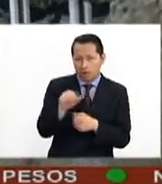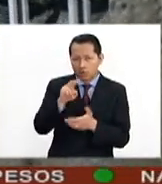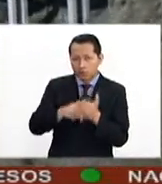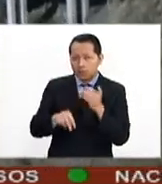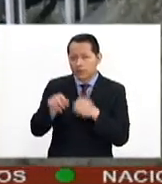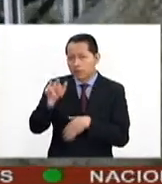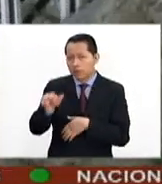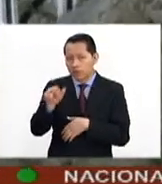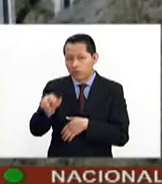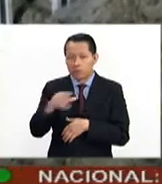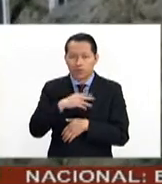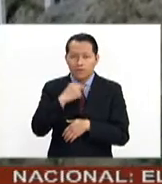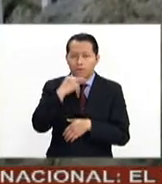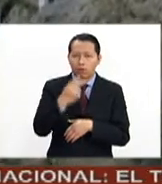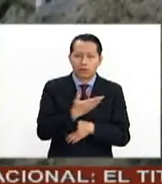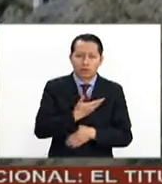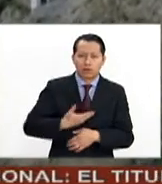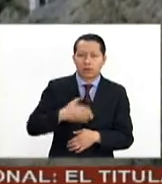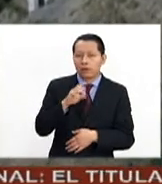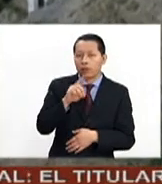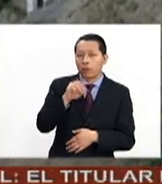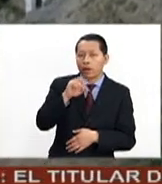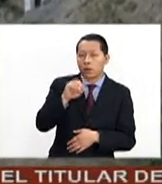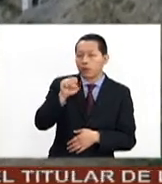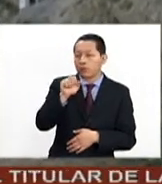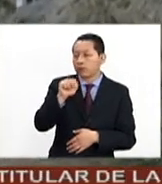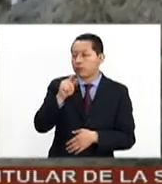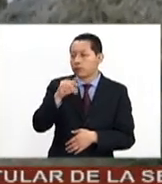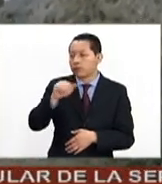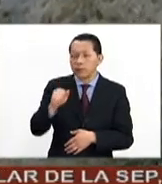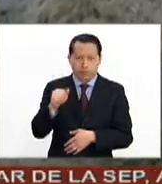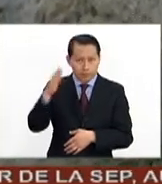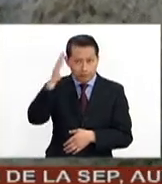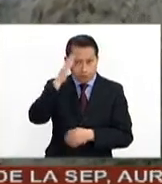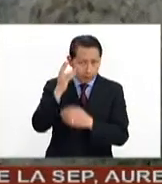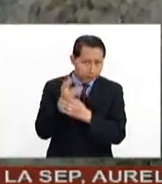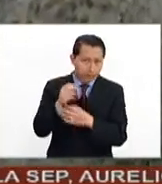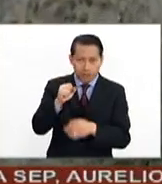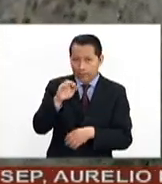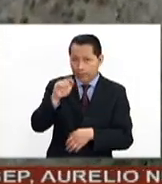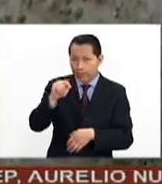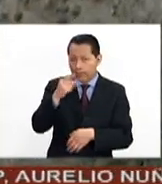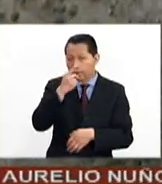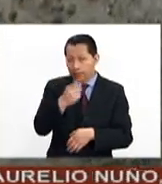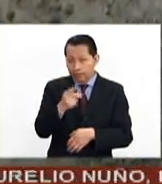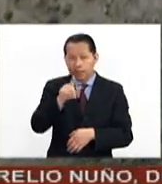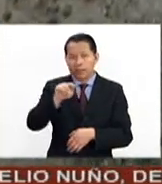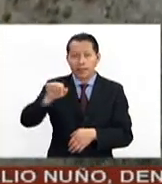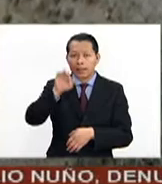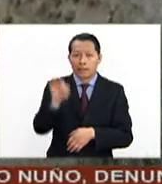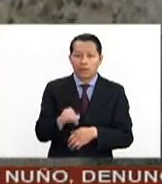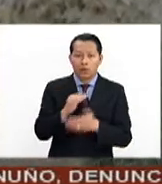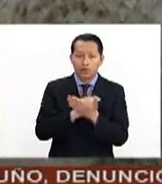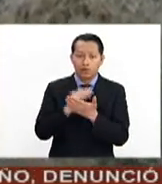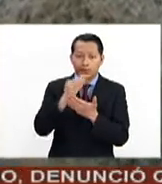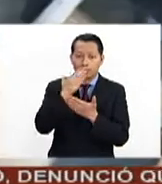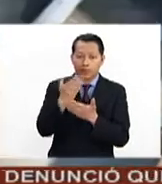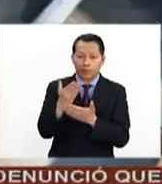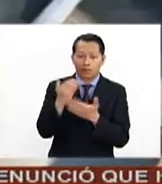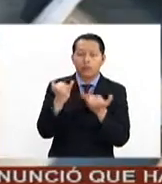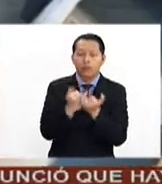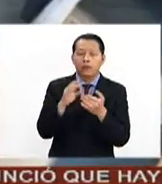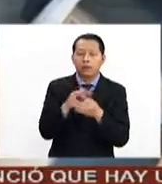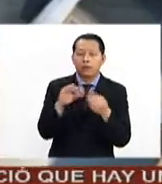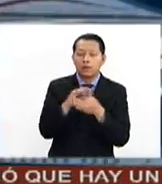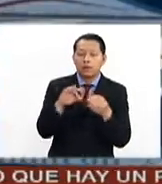por el vocero presidencial Eduardo Sánchez, el titular de la SCT informó que se tiene un avance de 70% de este plan y